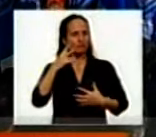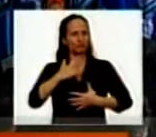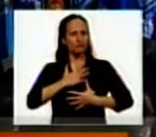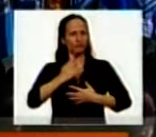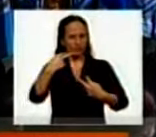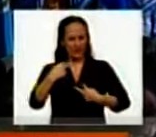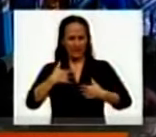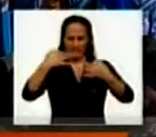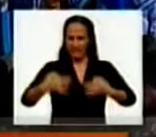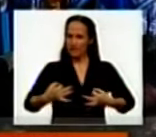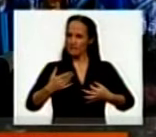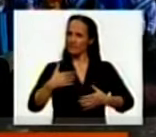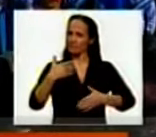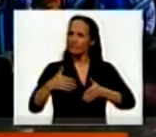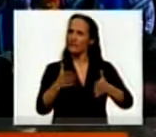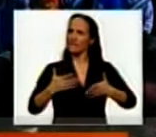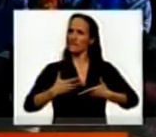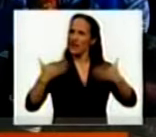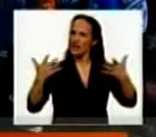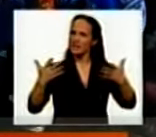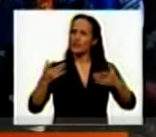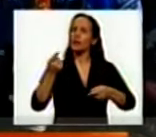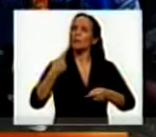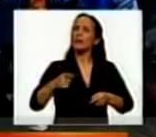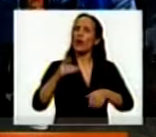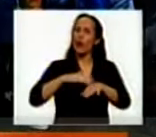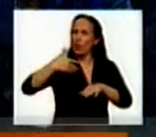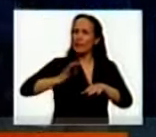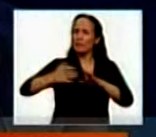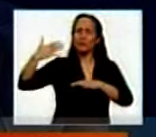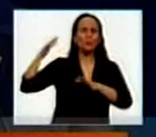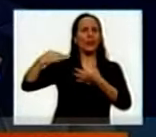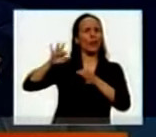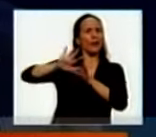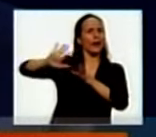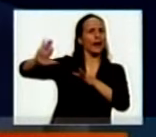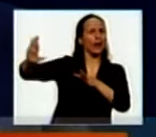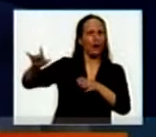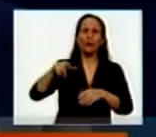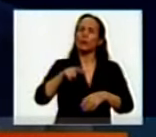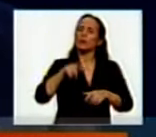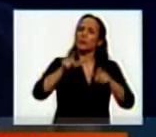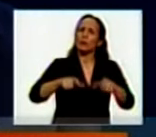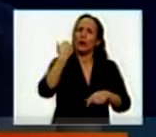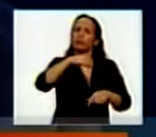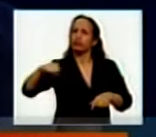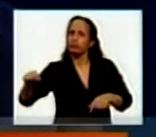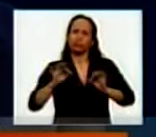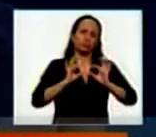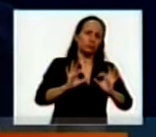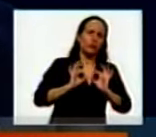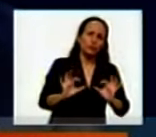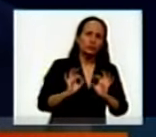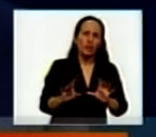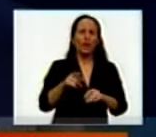felicidad. Pero tenemos que alejarnos de lo que pasó en los últimos tiempos, que creció el ausentismo, las licencias,